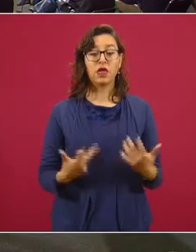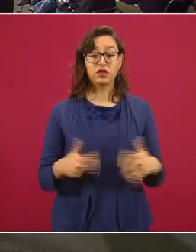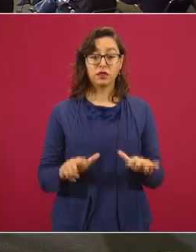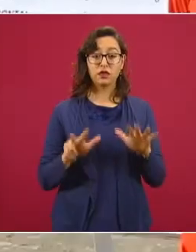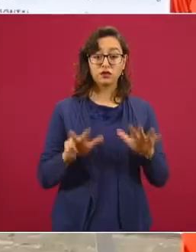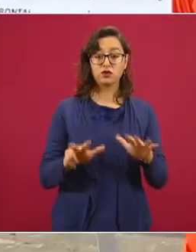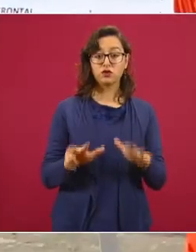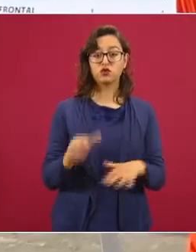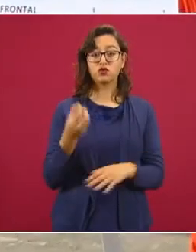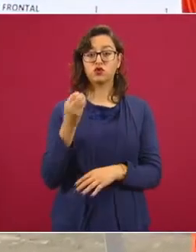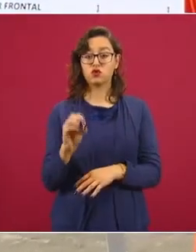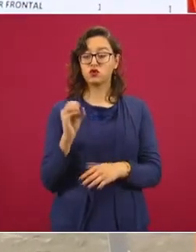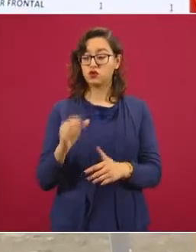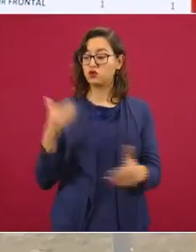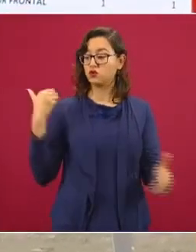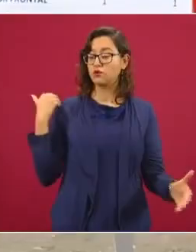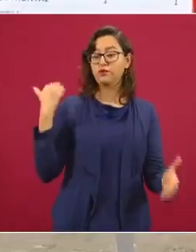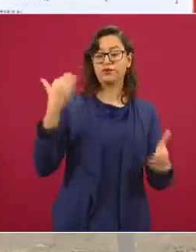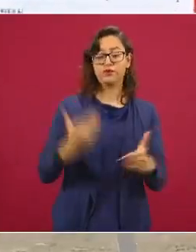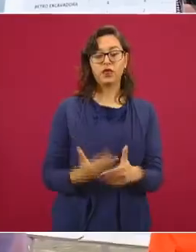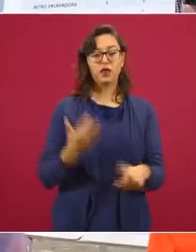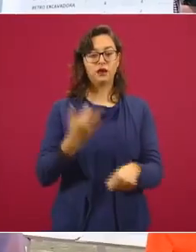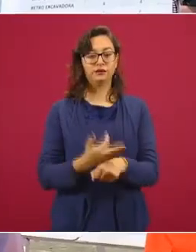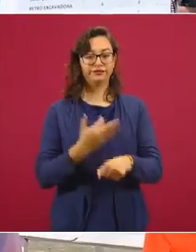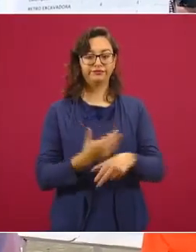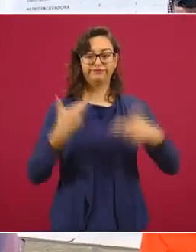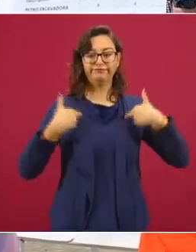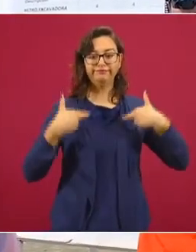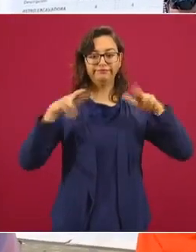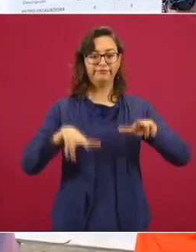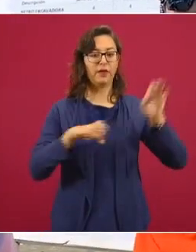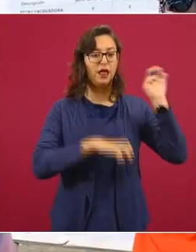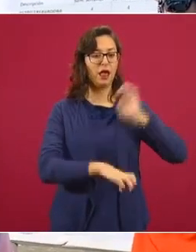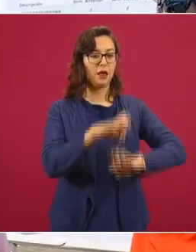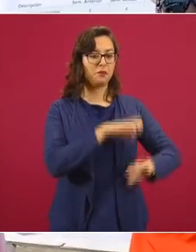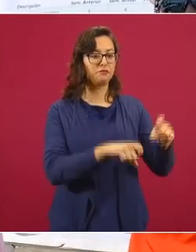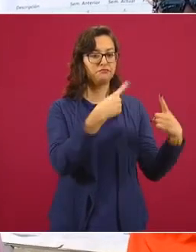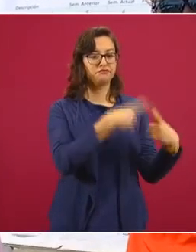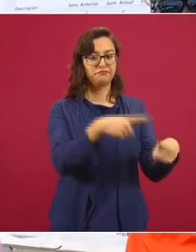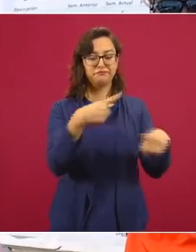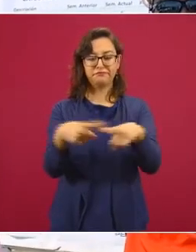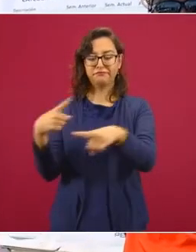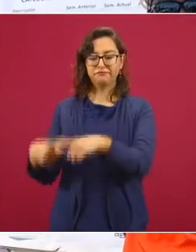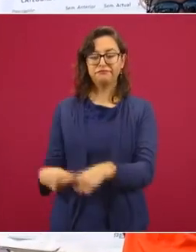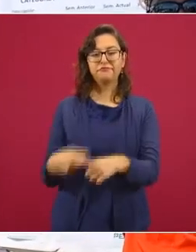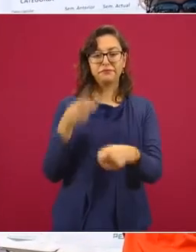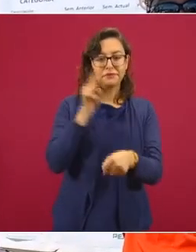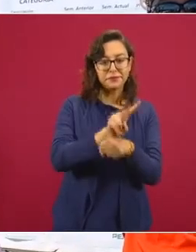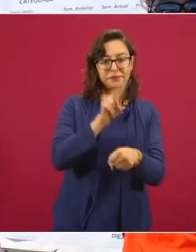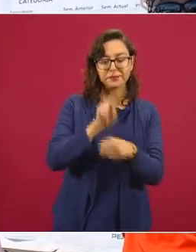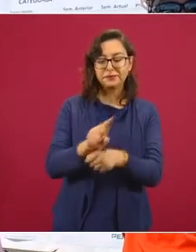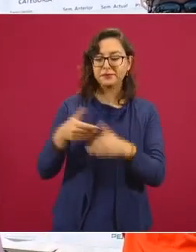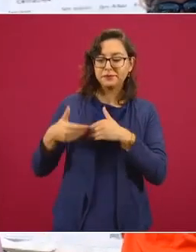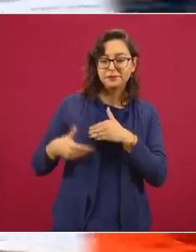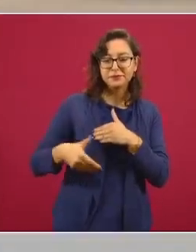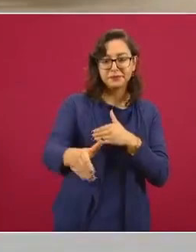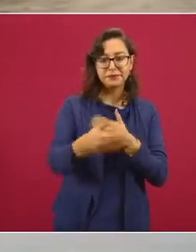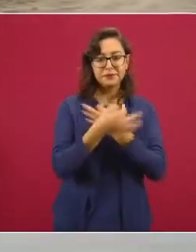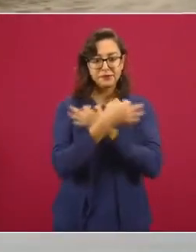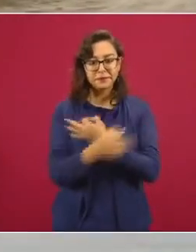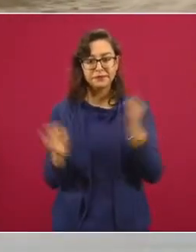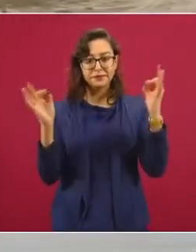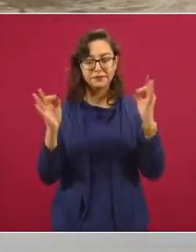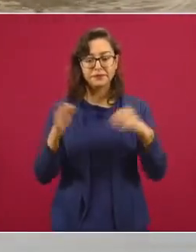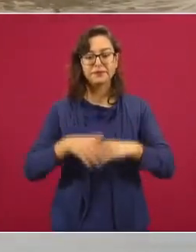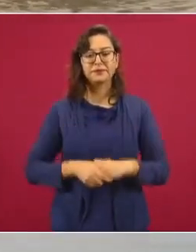...18 de octubre, y los representantes de las compañías darán el reporte de supervisión al presidente de la República y al pueblo de México. Se